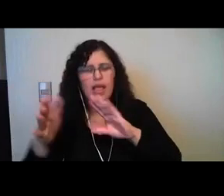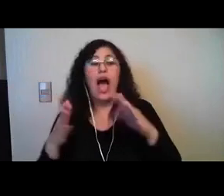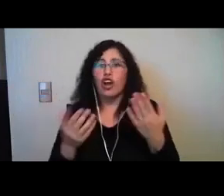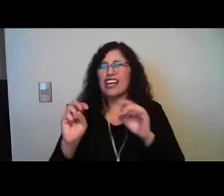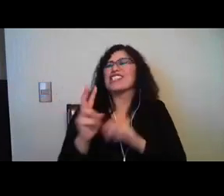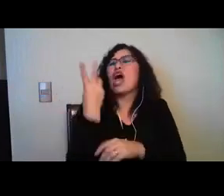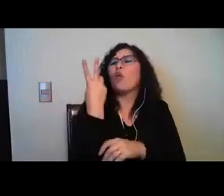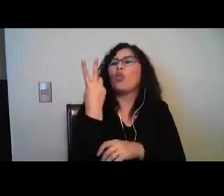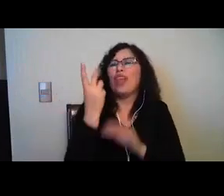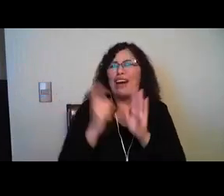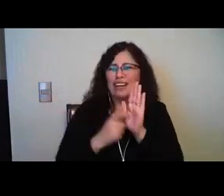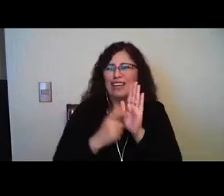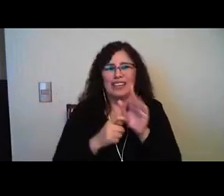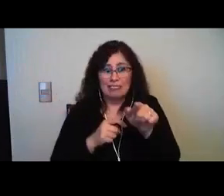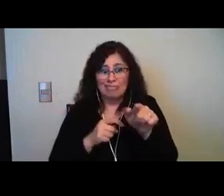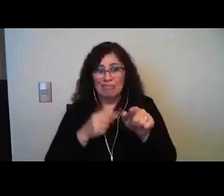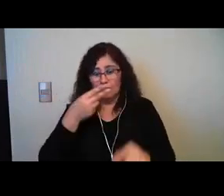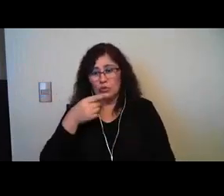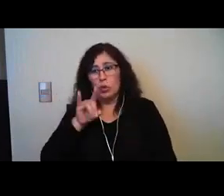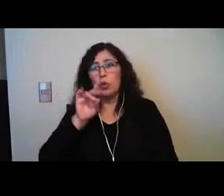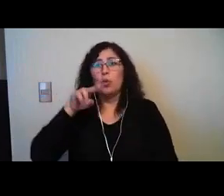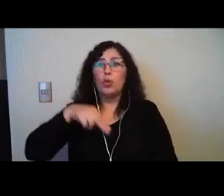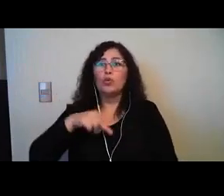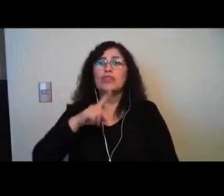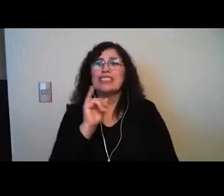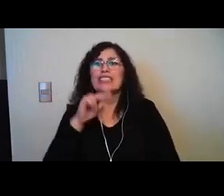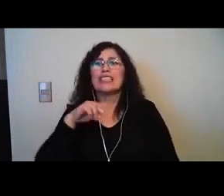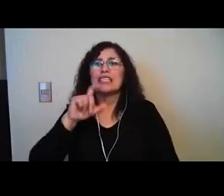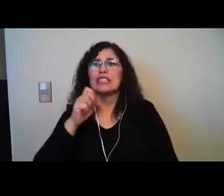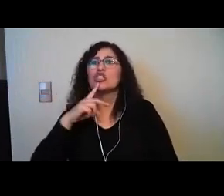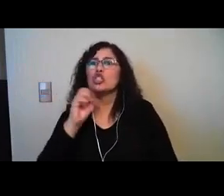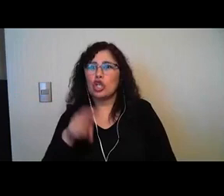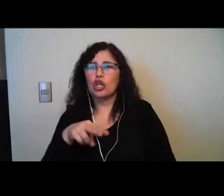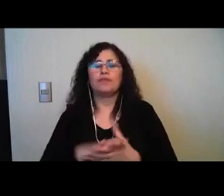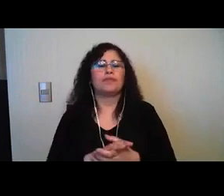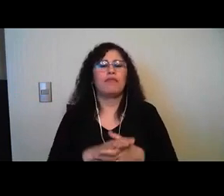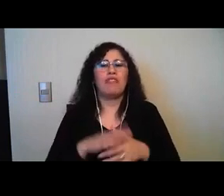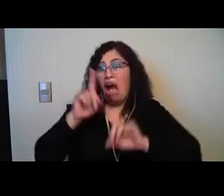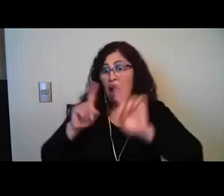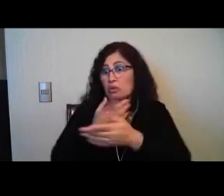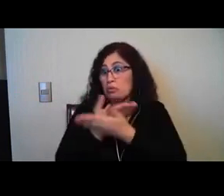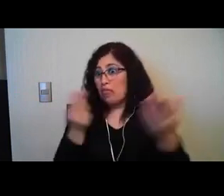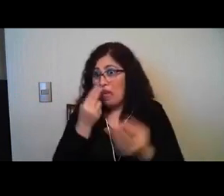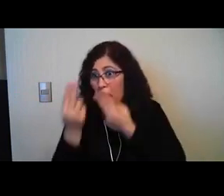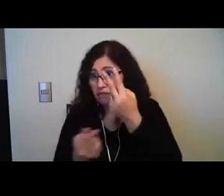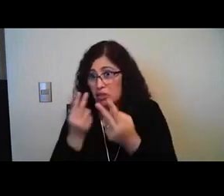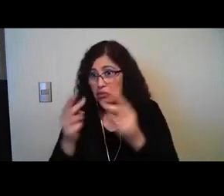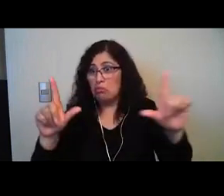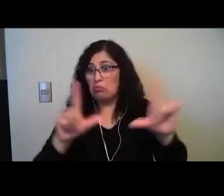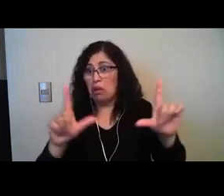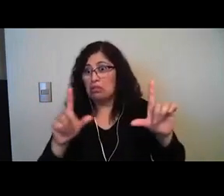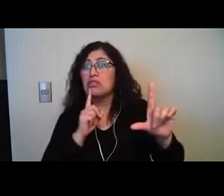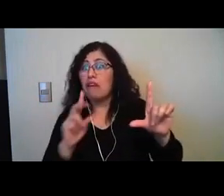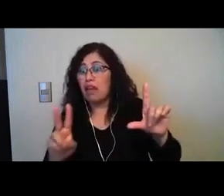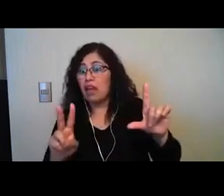que probablemente, no sé, alguien habrá visto en algún documental de televisión o en las noticias, ¿ya? Porque